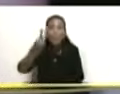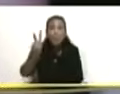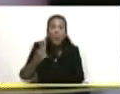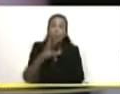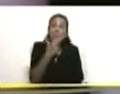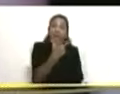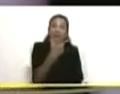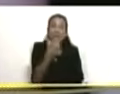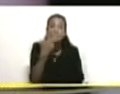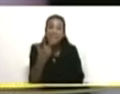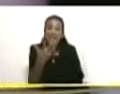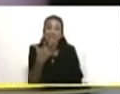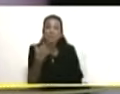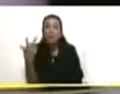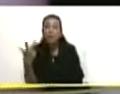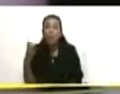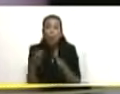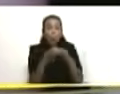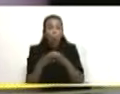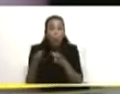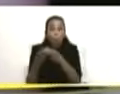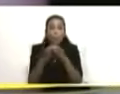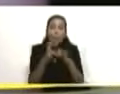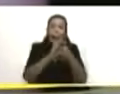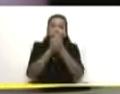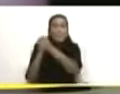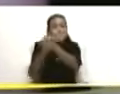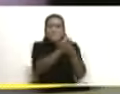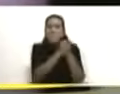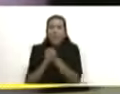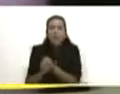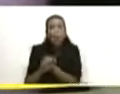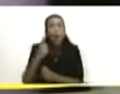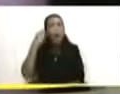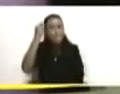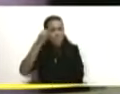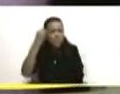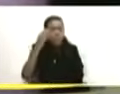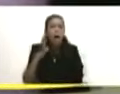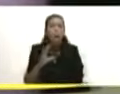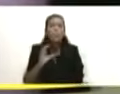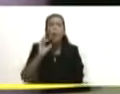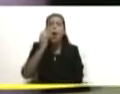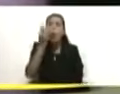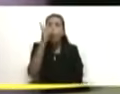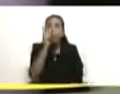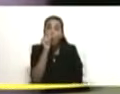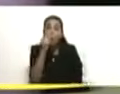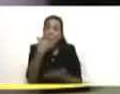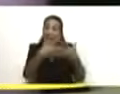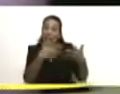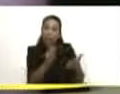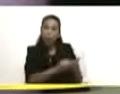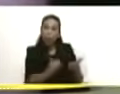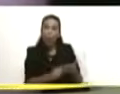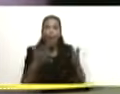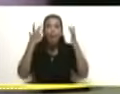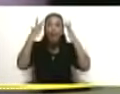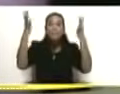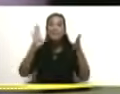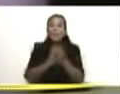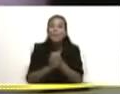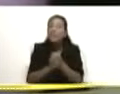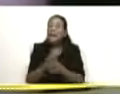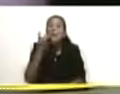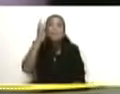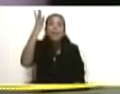de 335 grupos de amistad, porque creemos, como lo decía Aquiles Nazoa, que la amistad es el invento más bello del